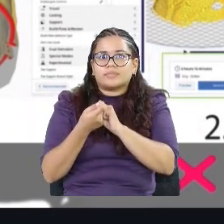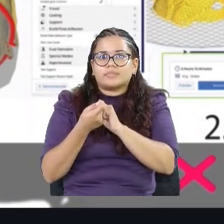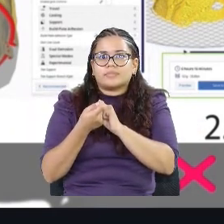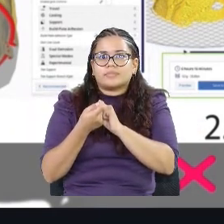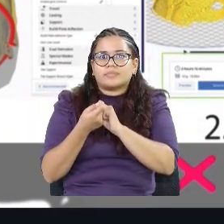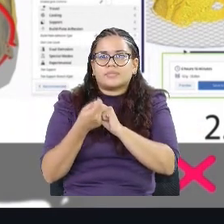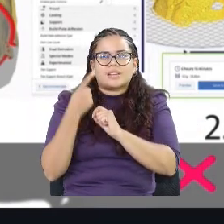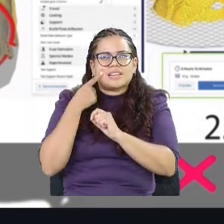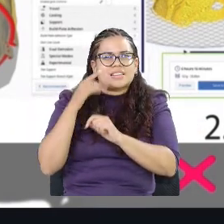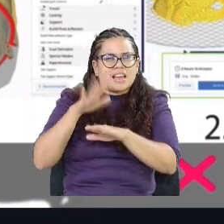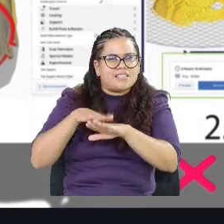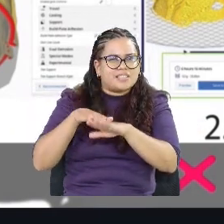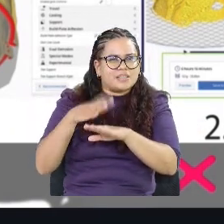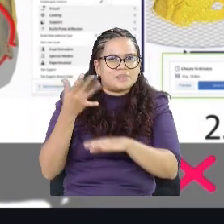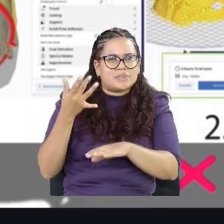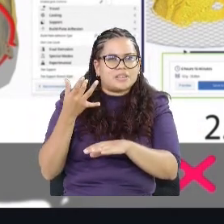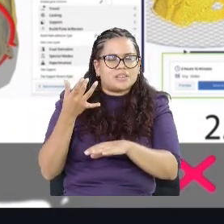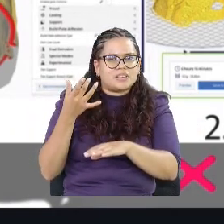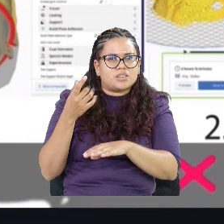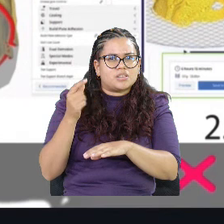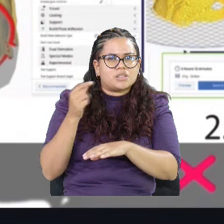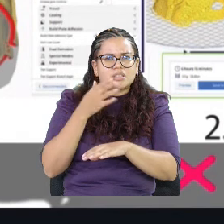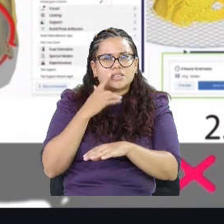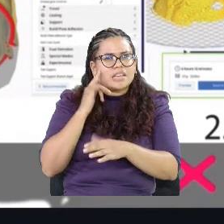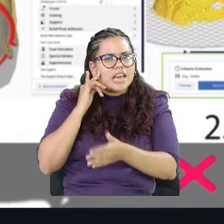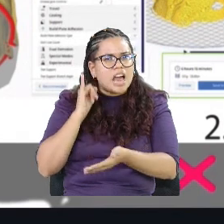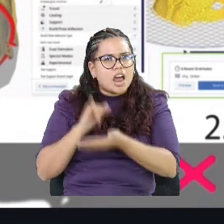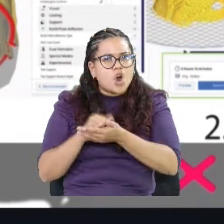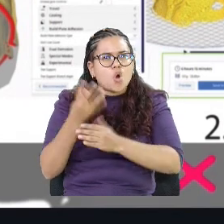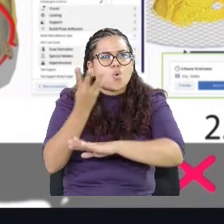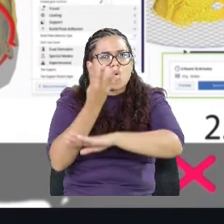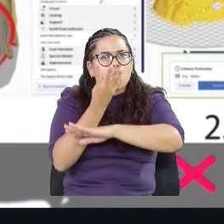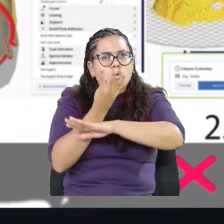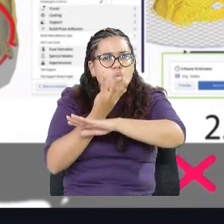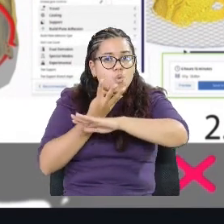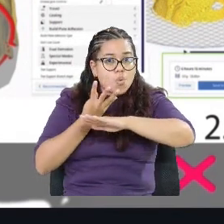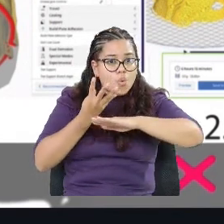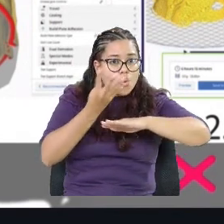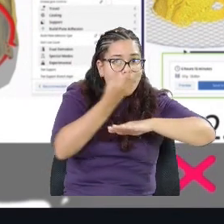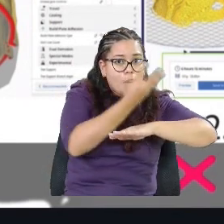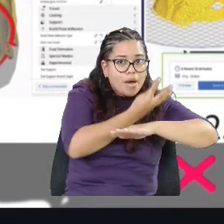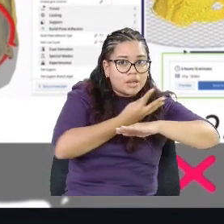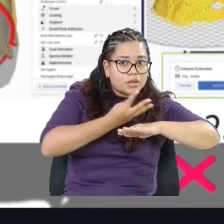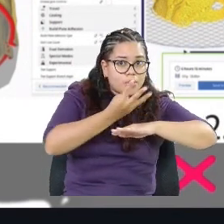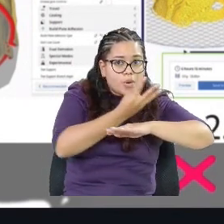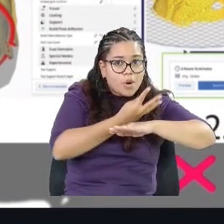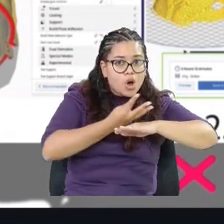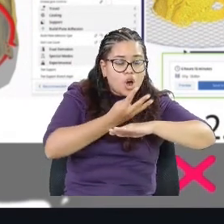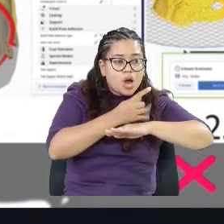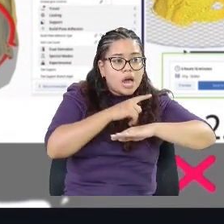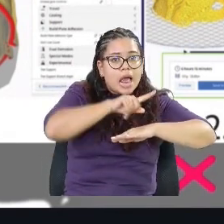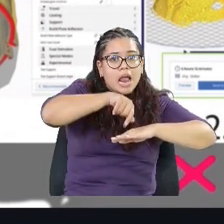Ya les digo cuánto es. Creo que de 4 horas a 2 horas.